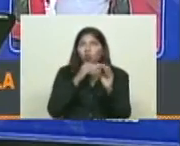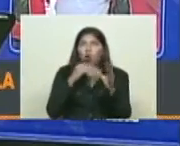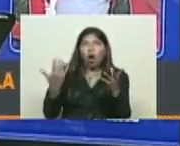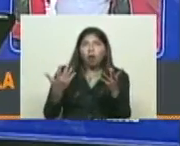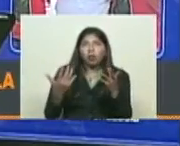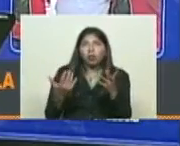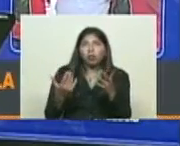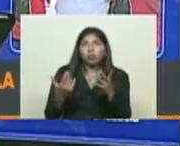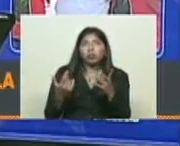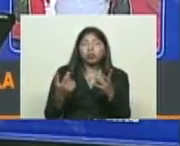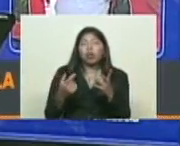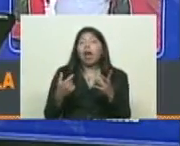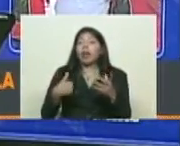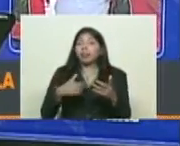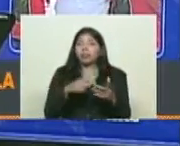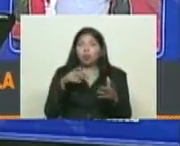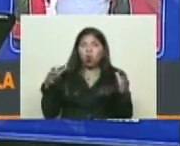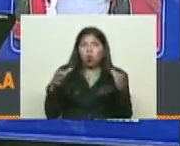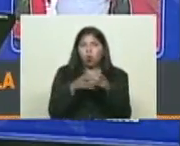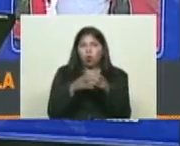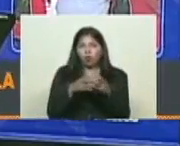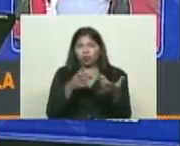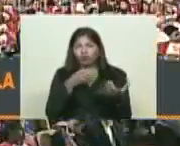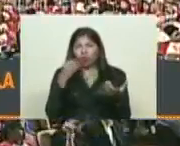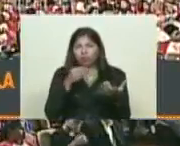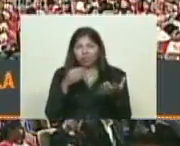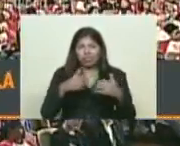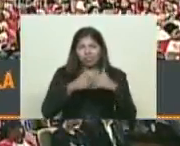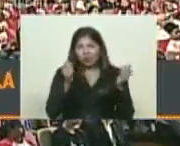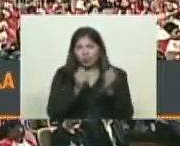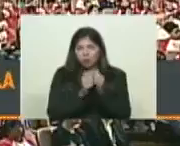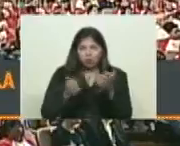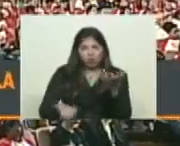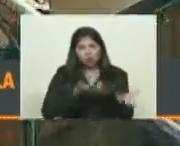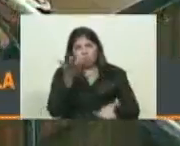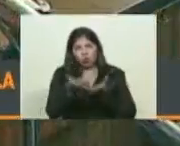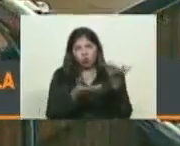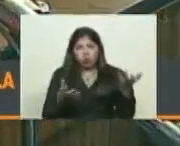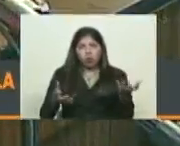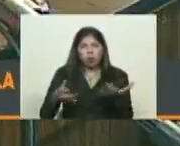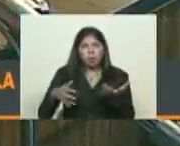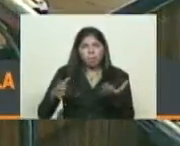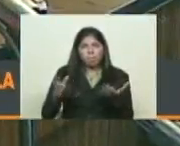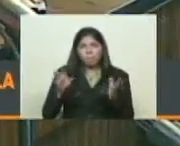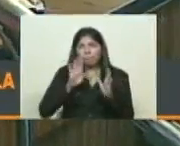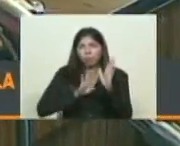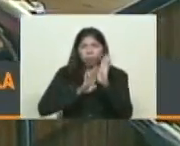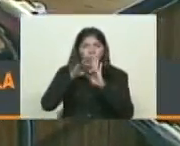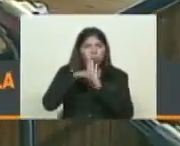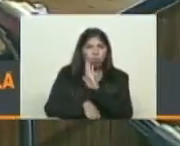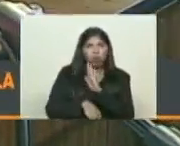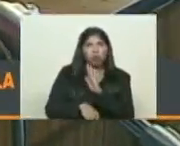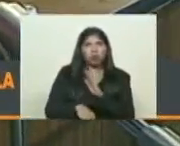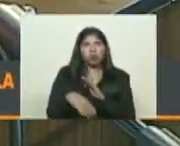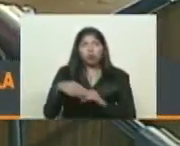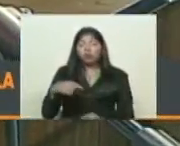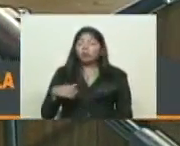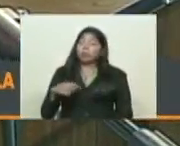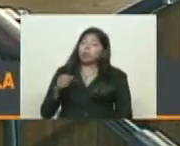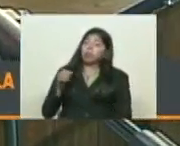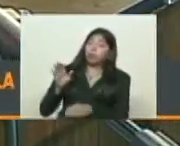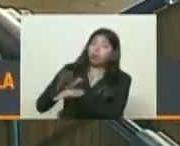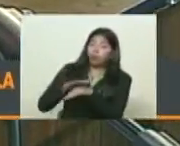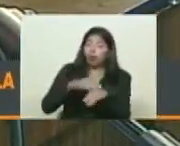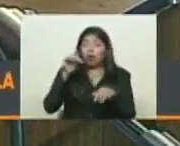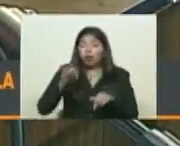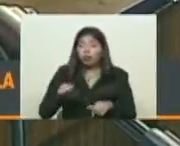construye patria, sino que la quema. Desde aquí le decimos que Somos Venezuela es un movimiento de